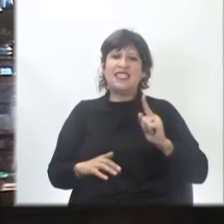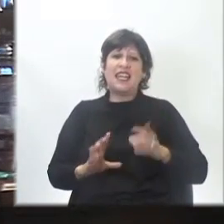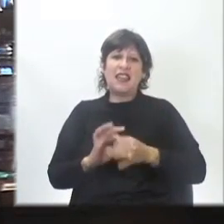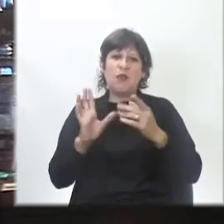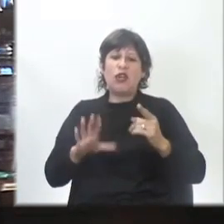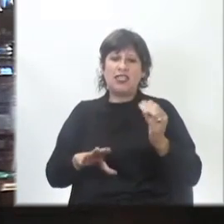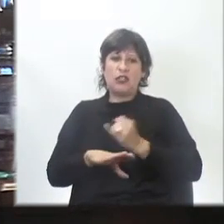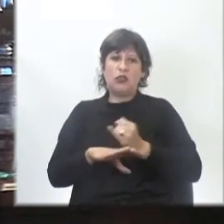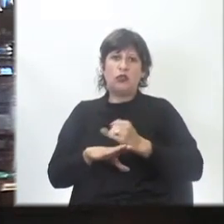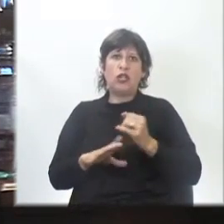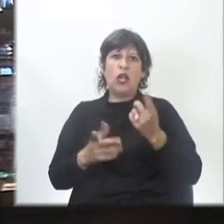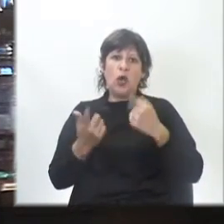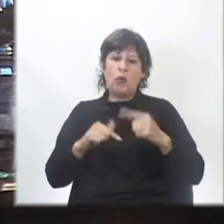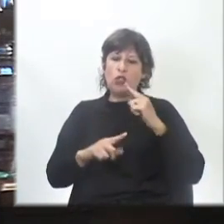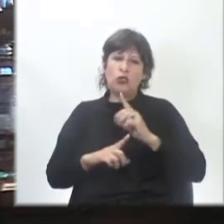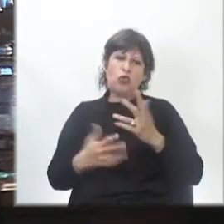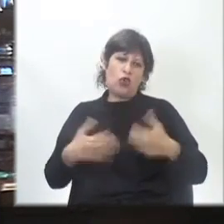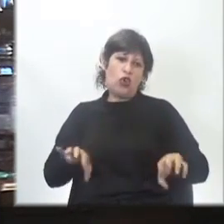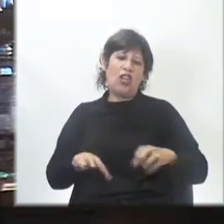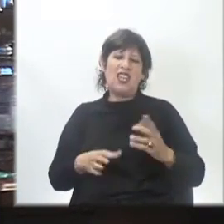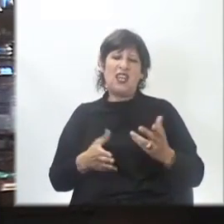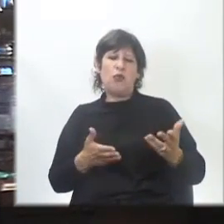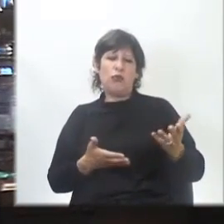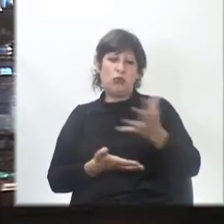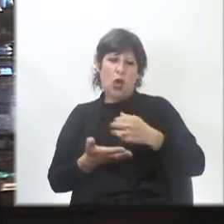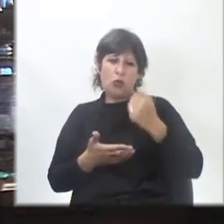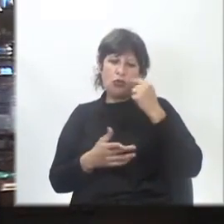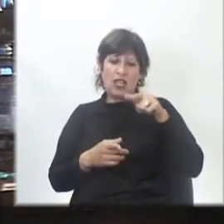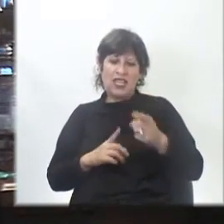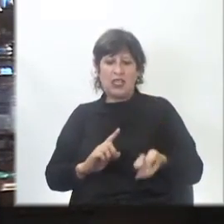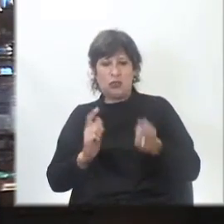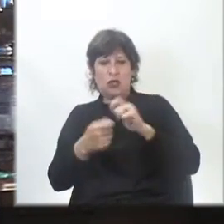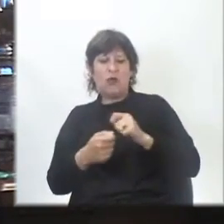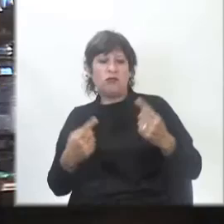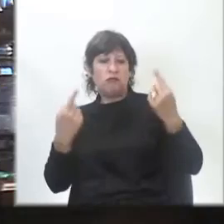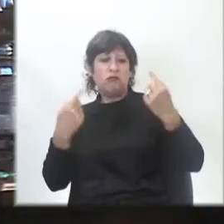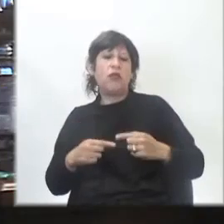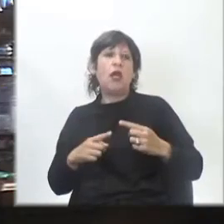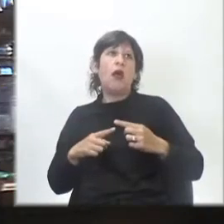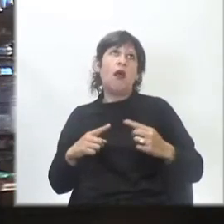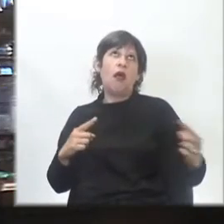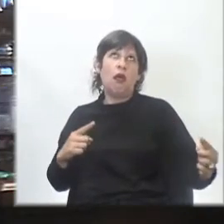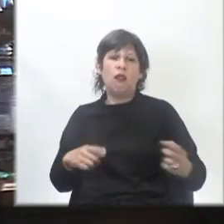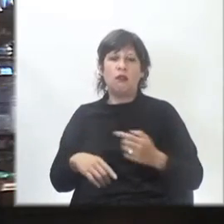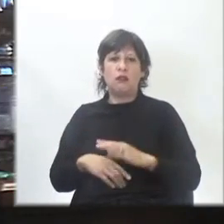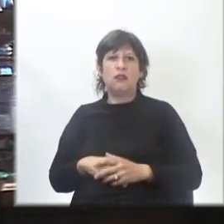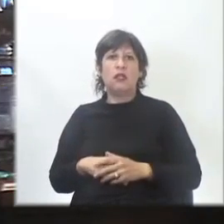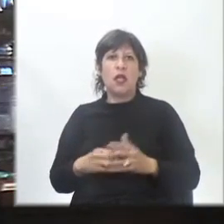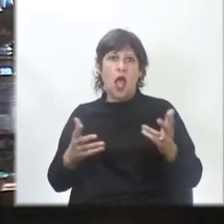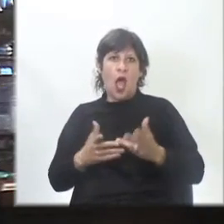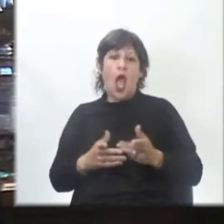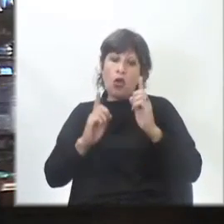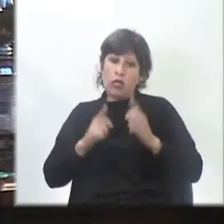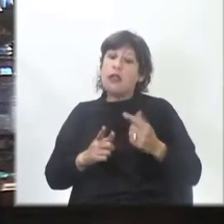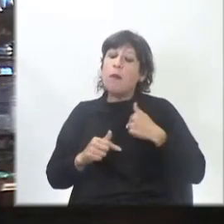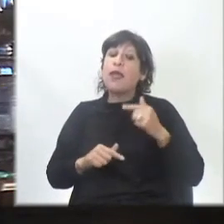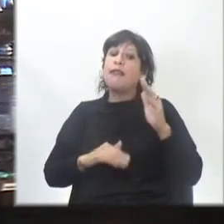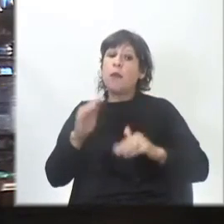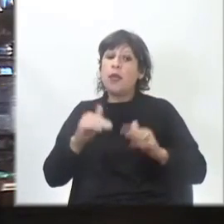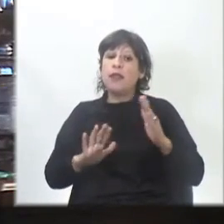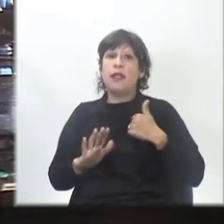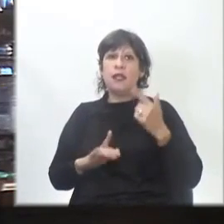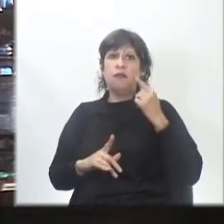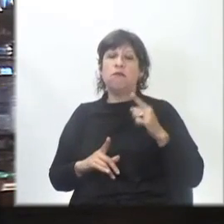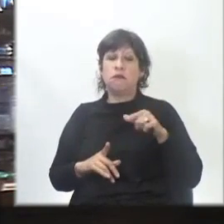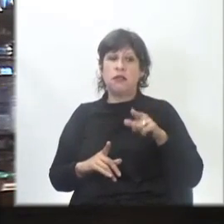eso no queremos abusar y que esto se transforme en un debate eterno. Ahora, también dependerá